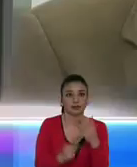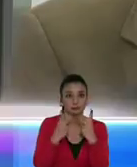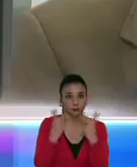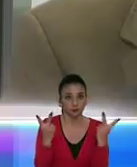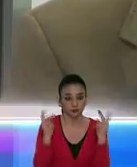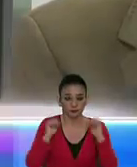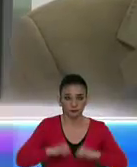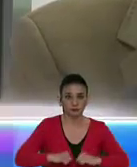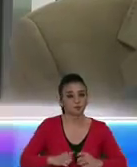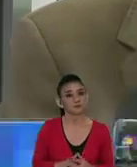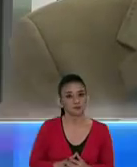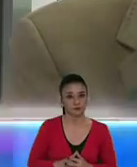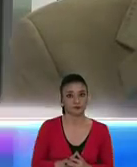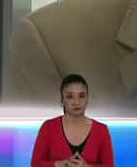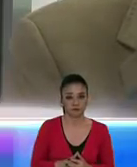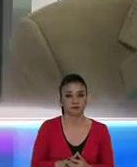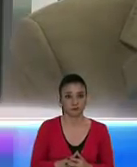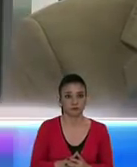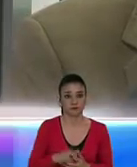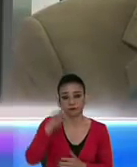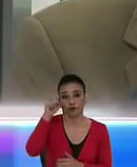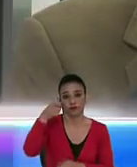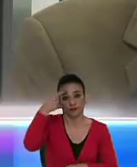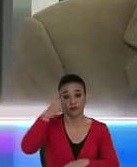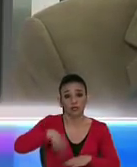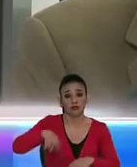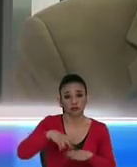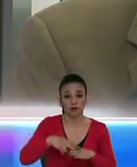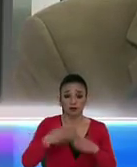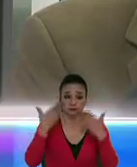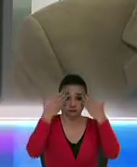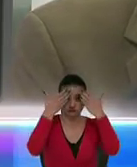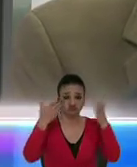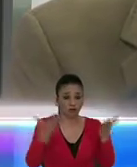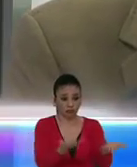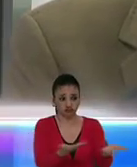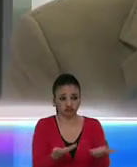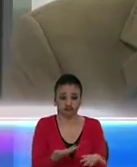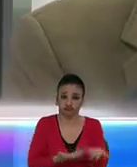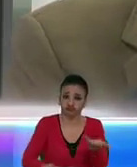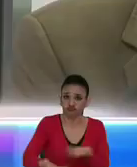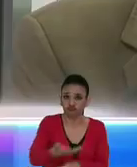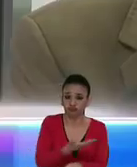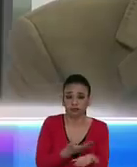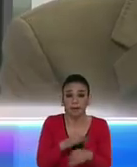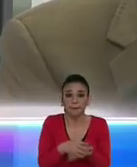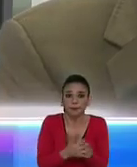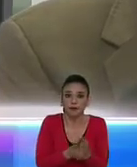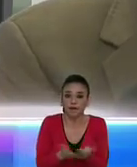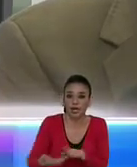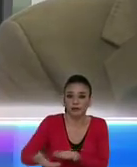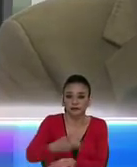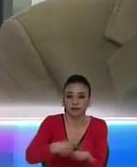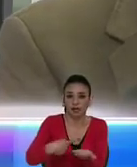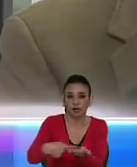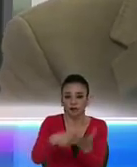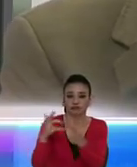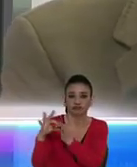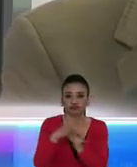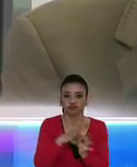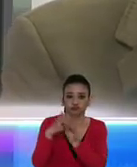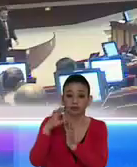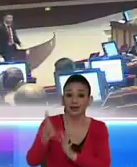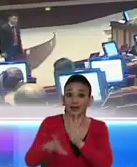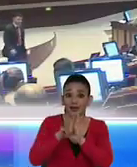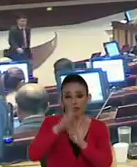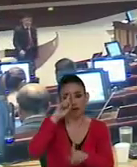una apertura que ha tenido el Gobierno Nacional, creo que es importante, y tenemos que aprovechar estos espacios para que la ley venga con más acuerdos.